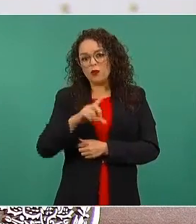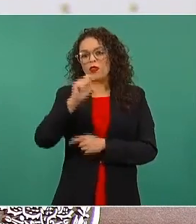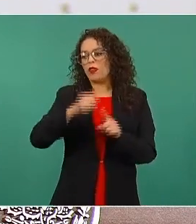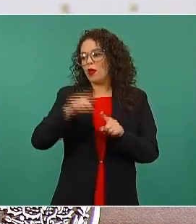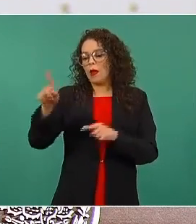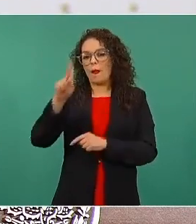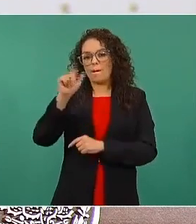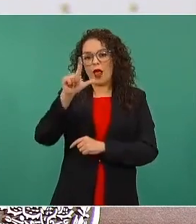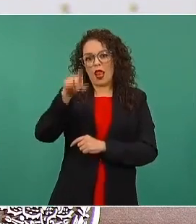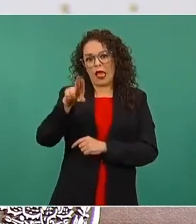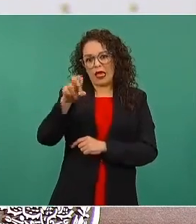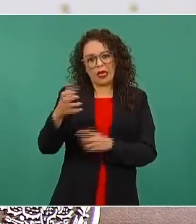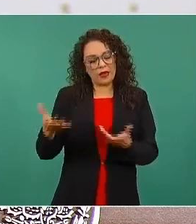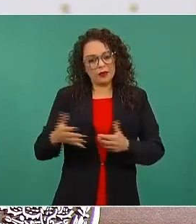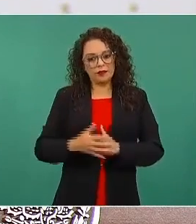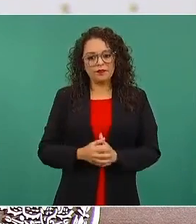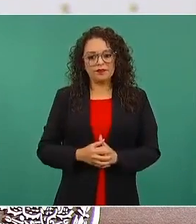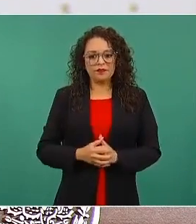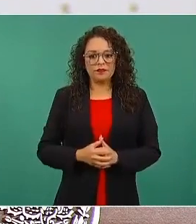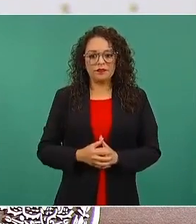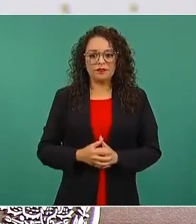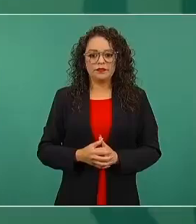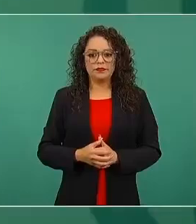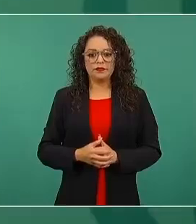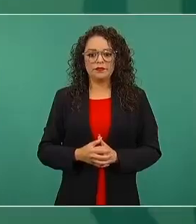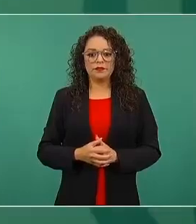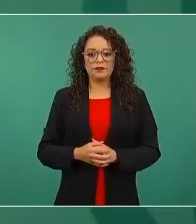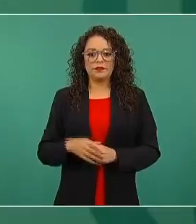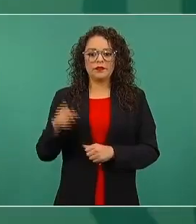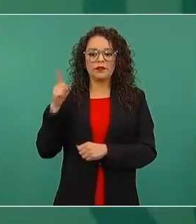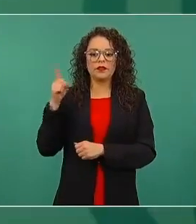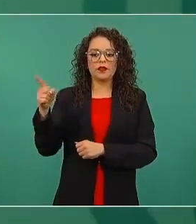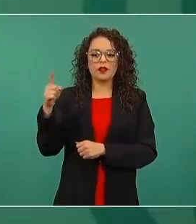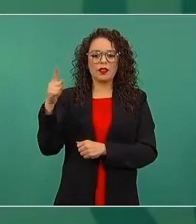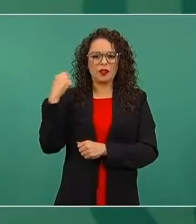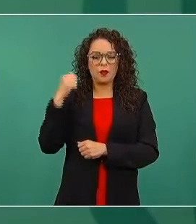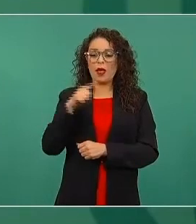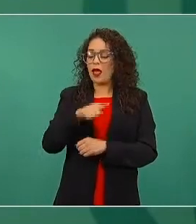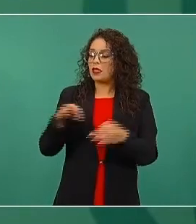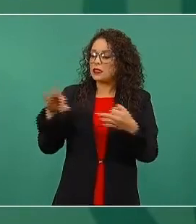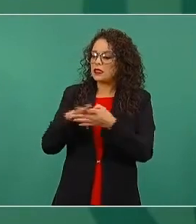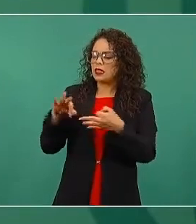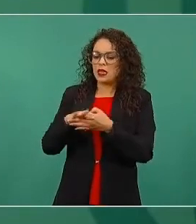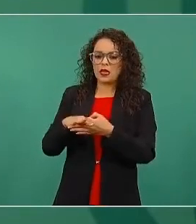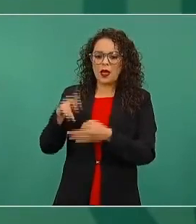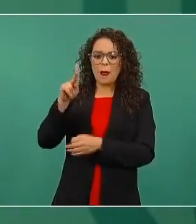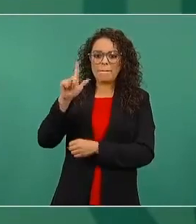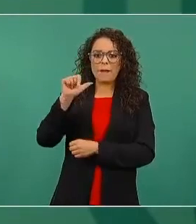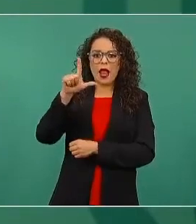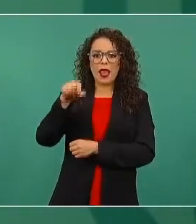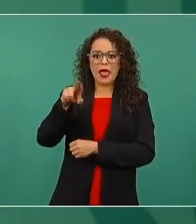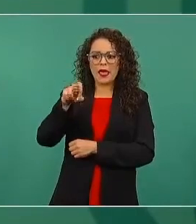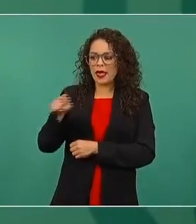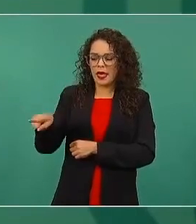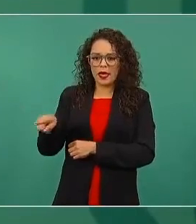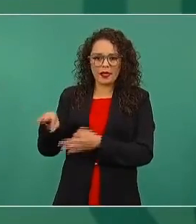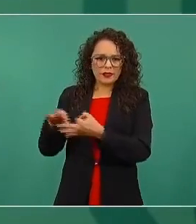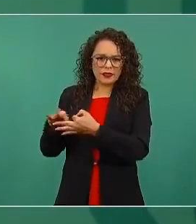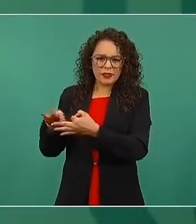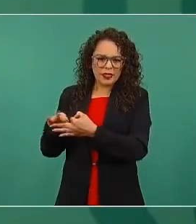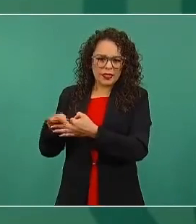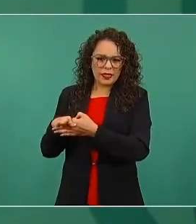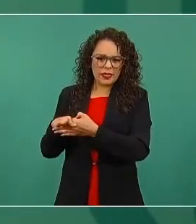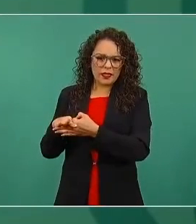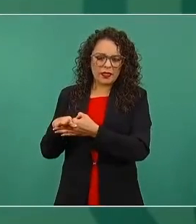Y no es exactamente en Palenque, es en un ejido cerca de Palenque, y luego